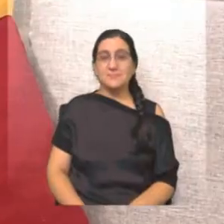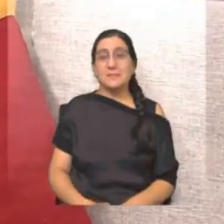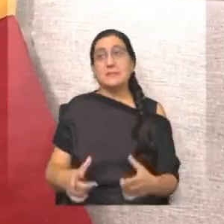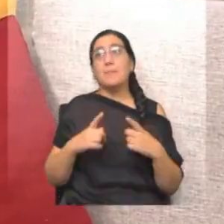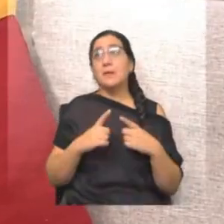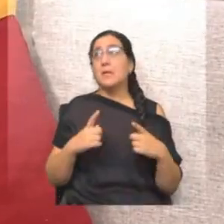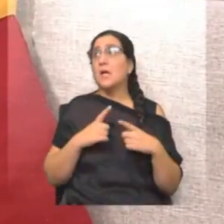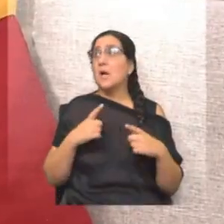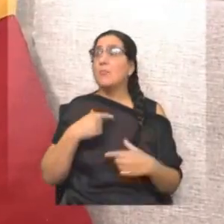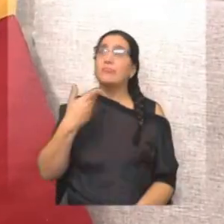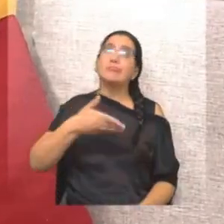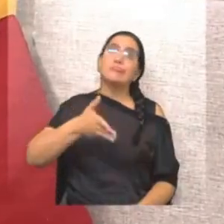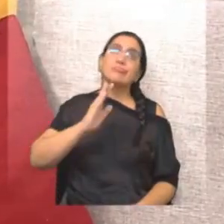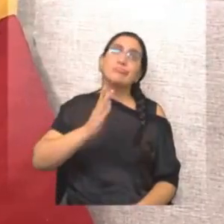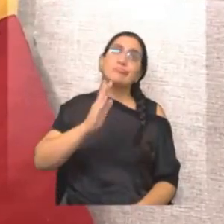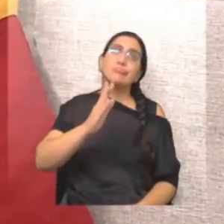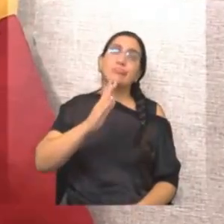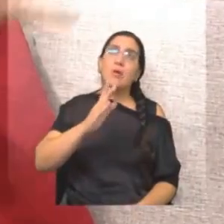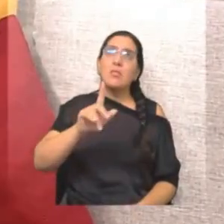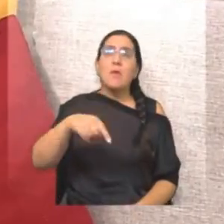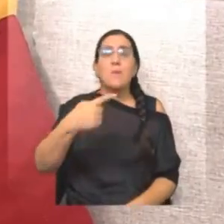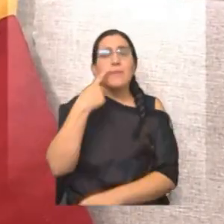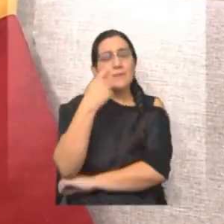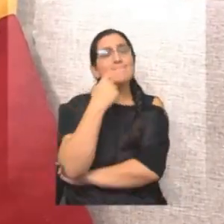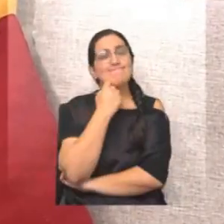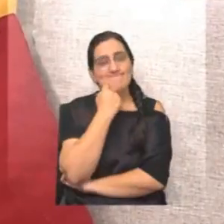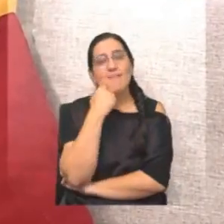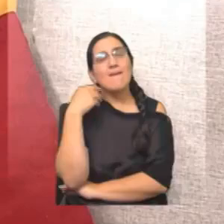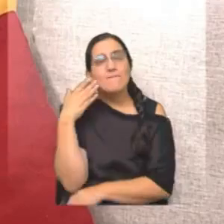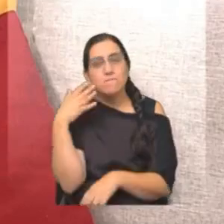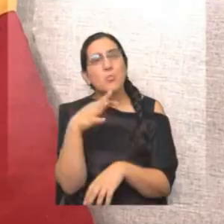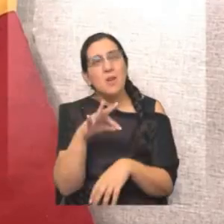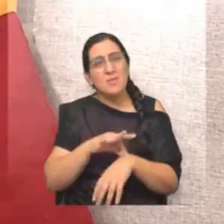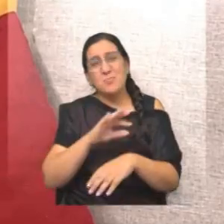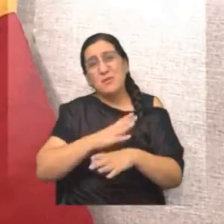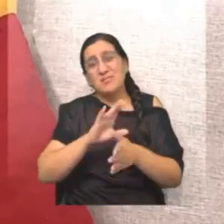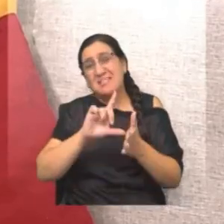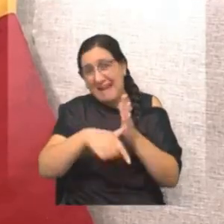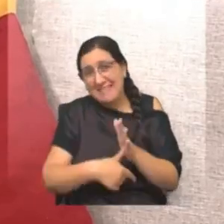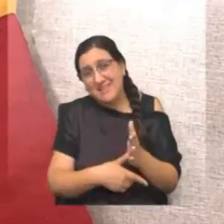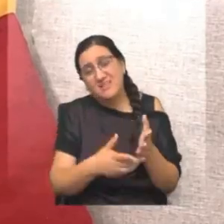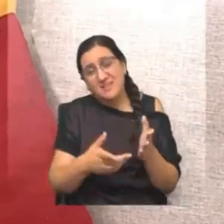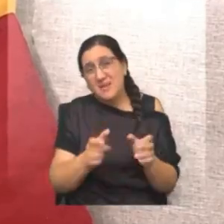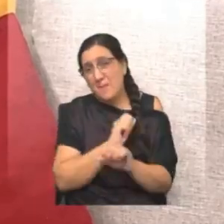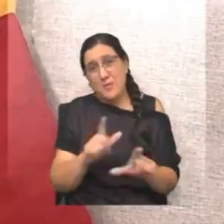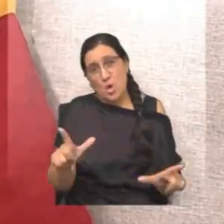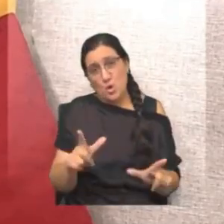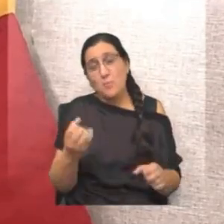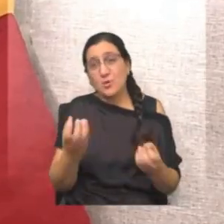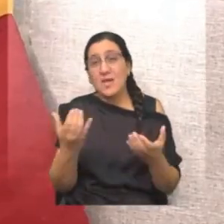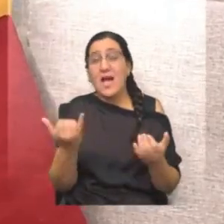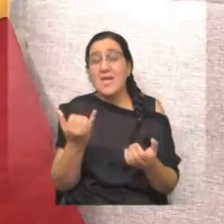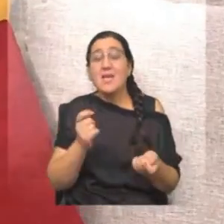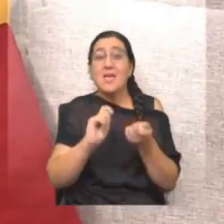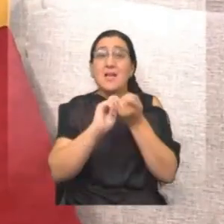cuando transcurre mucho tiempo, que como nosotros también hemos visto, cuando pasa mucho tiempo de una lesión, hay cambios que son a nivel